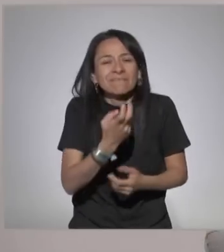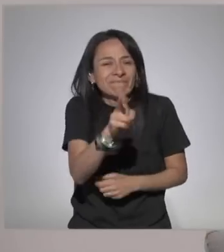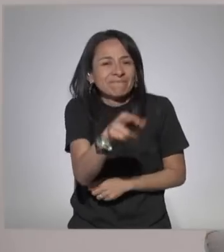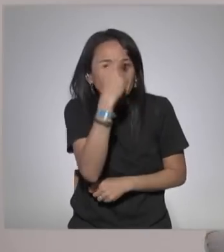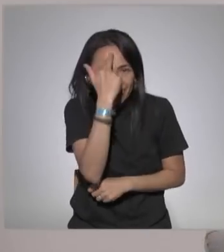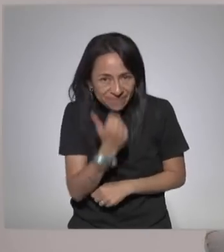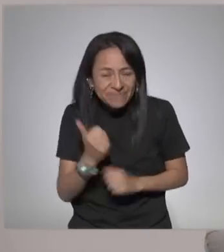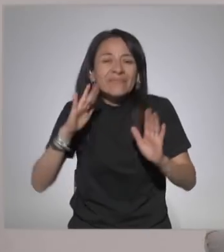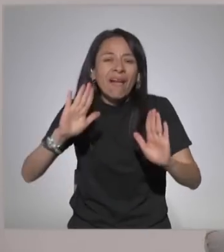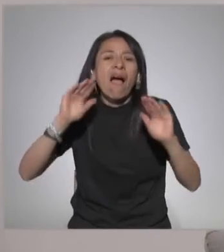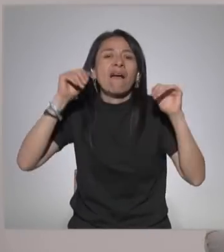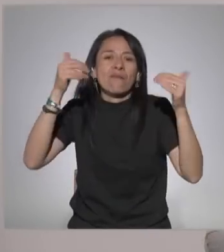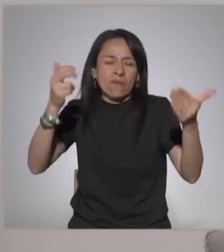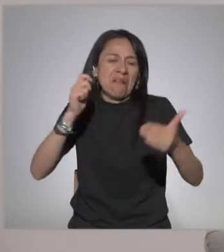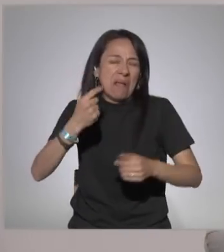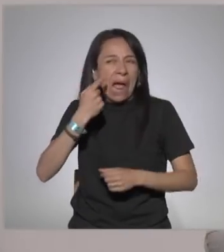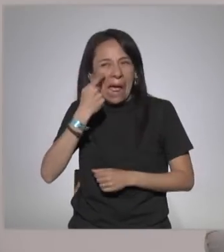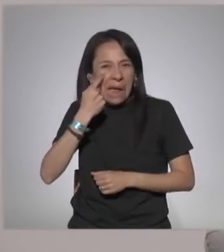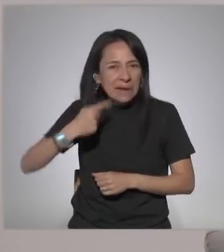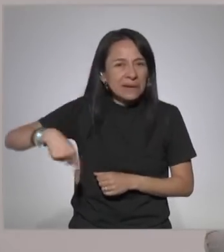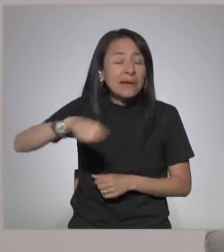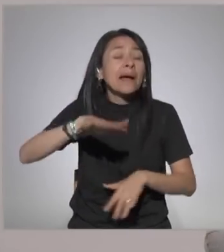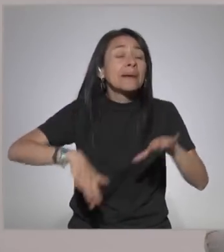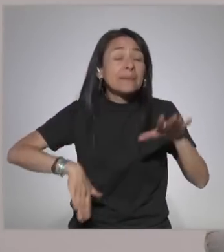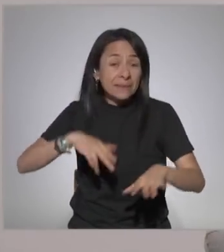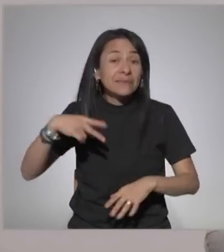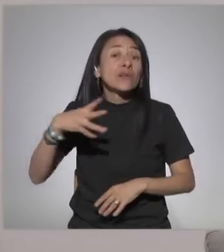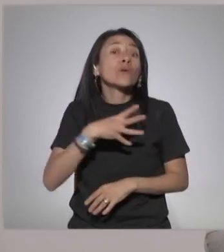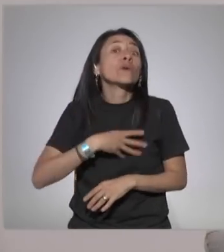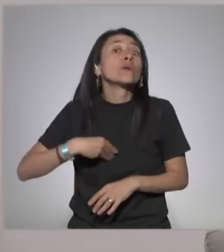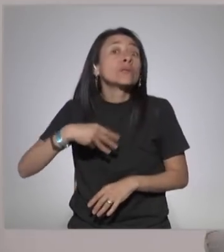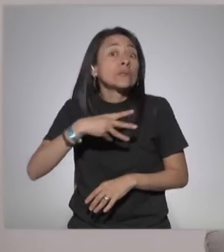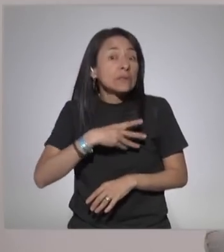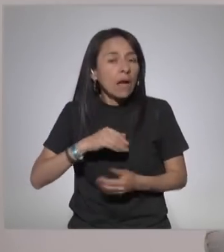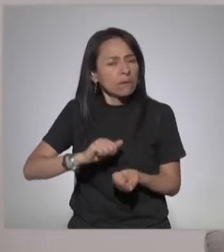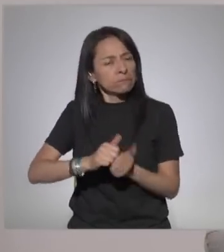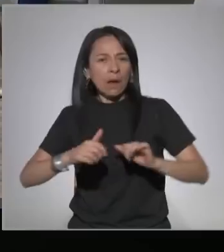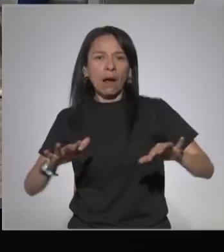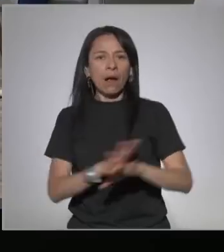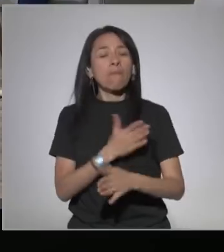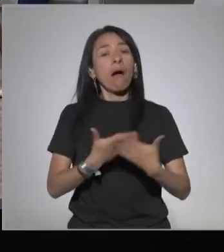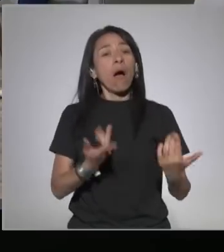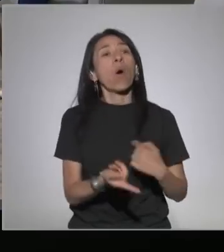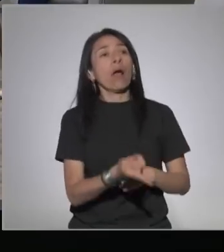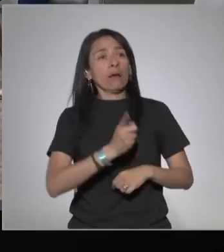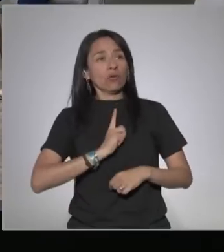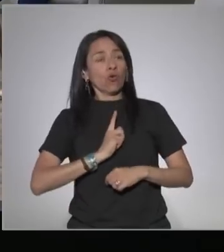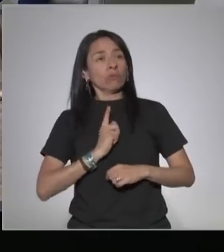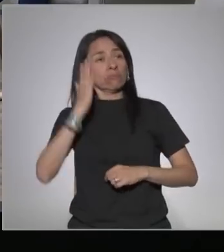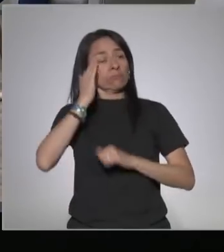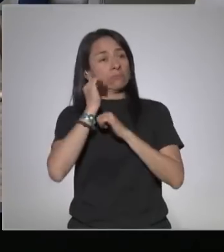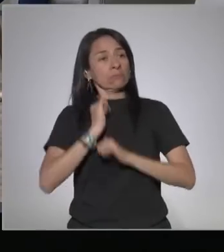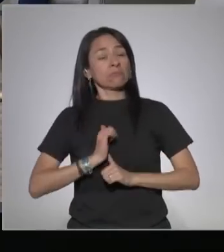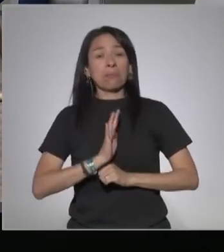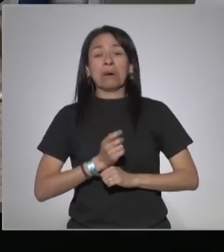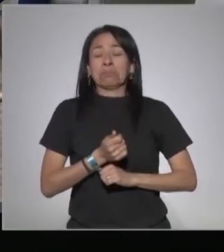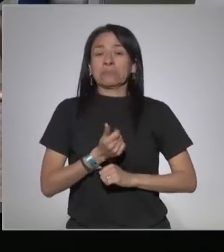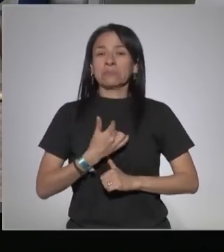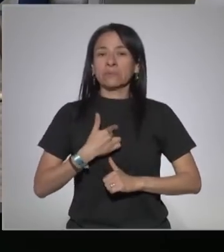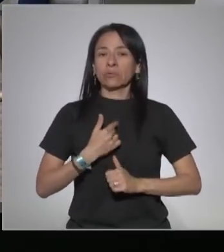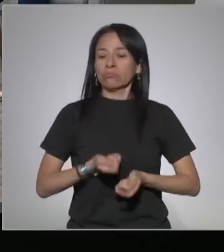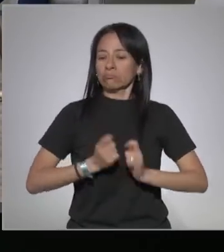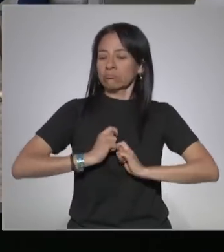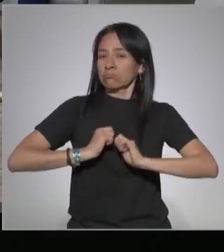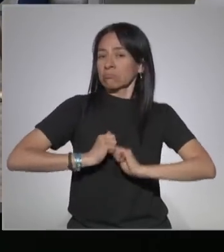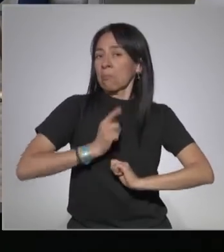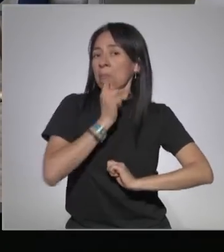un momento de la vida en el que los hijos se vuelven los padres. Entonces yo creo que de ahí vienen estas percepciones de que, bueno, si te vuelves el